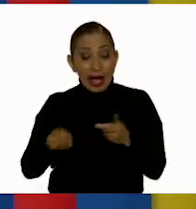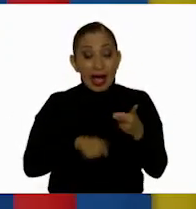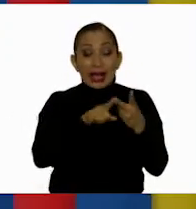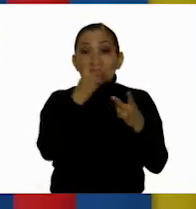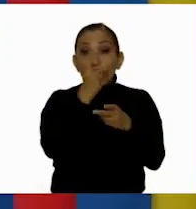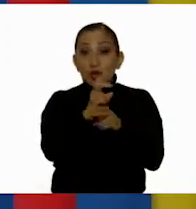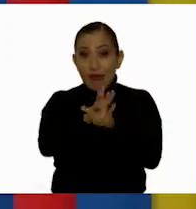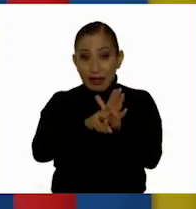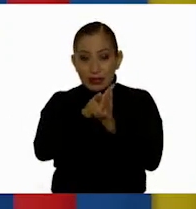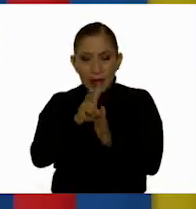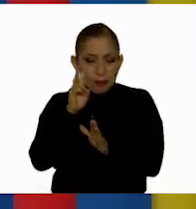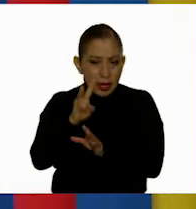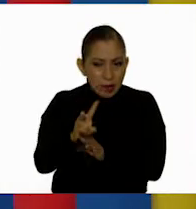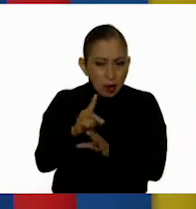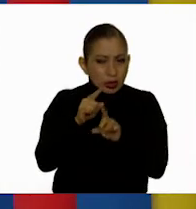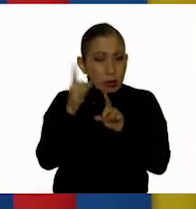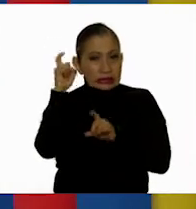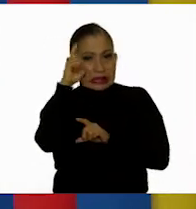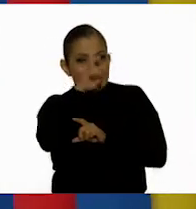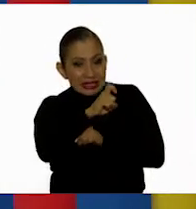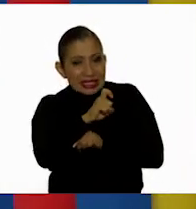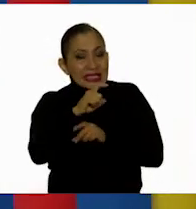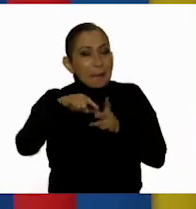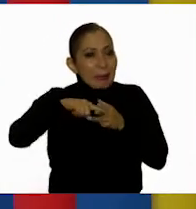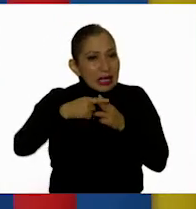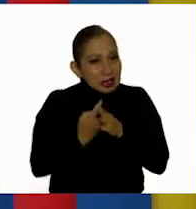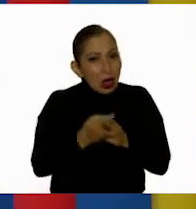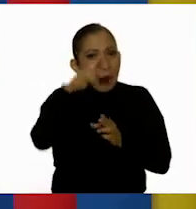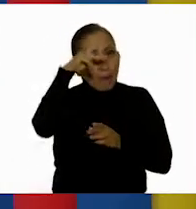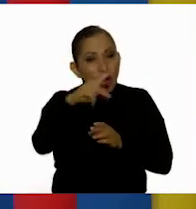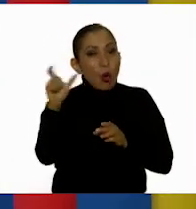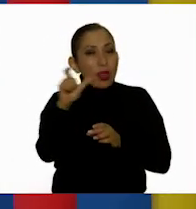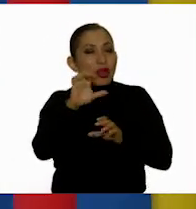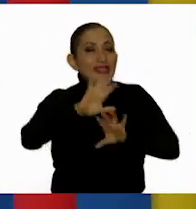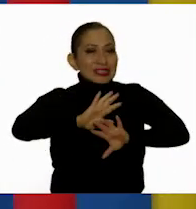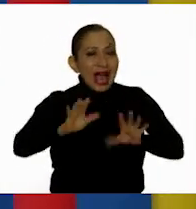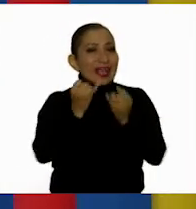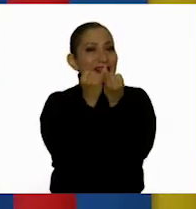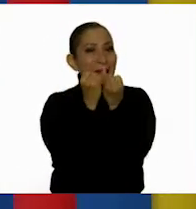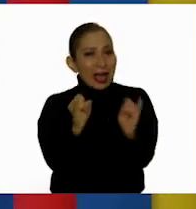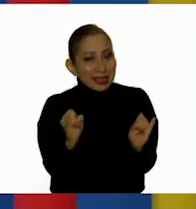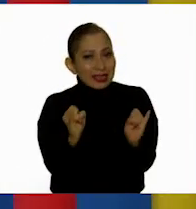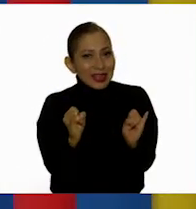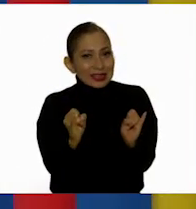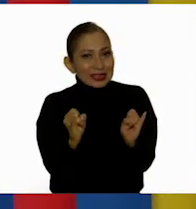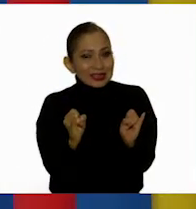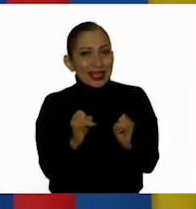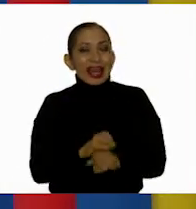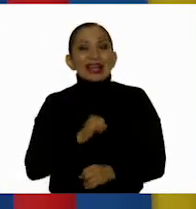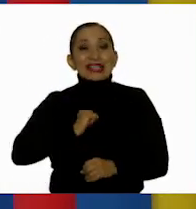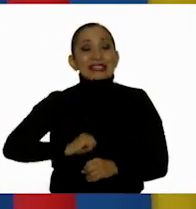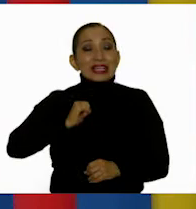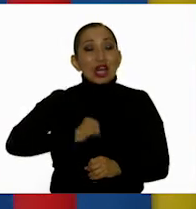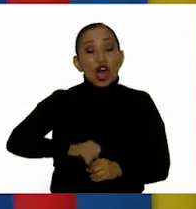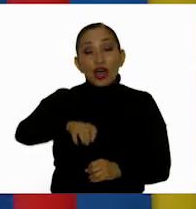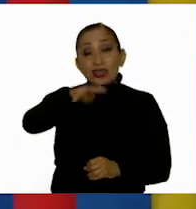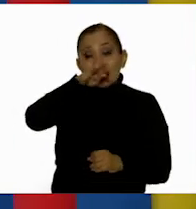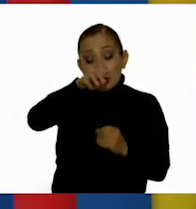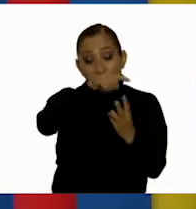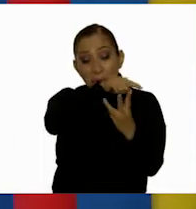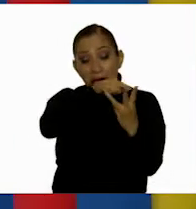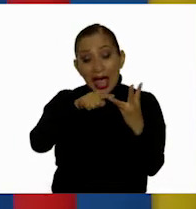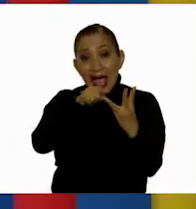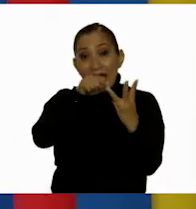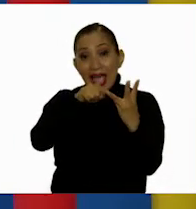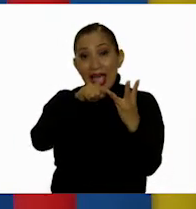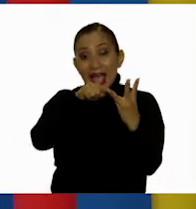video, comenzamos a observar las dificultades a las que se enfrentó México a partir de la tercera década del siglo XIX en la búsqueda de